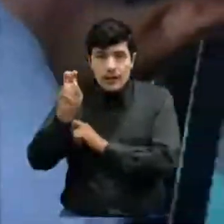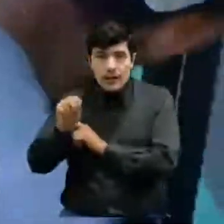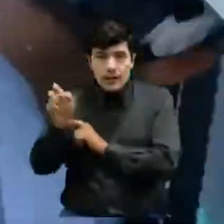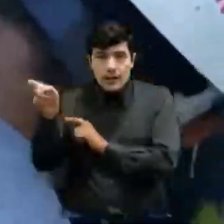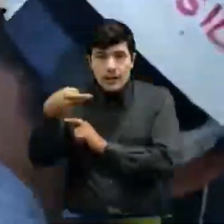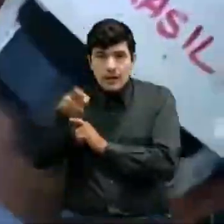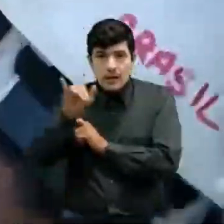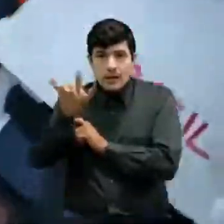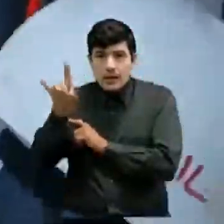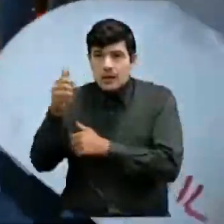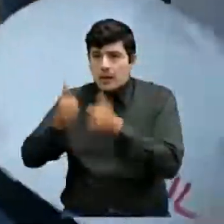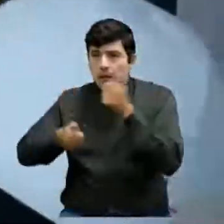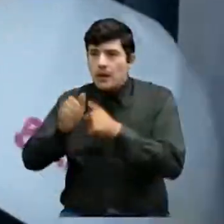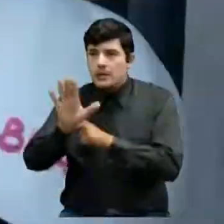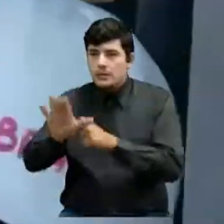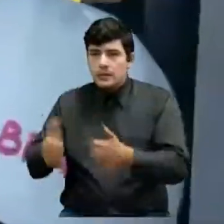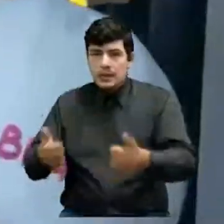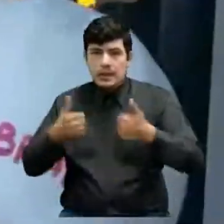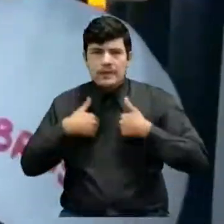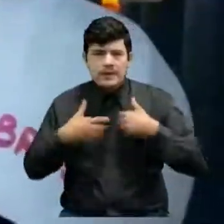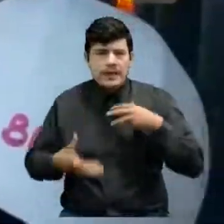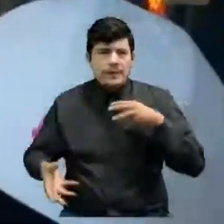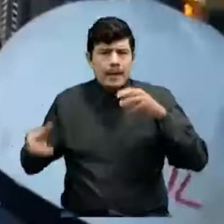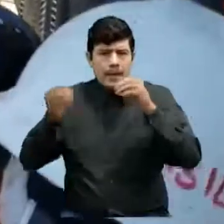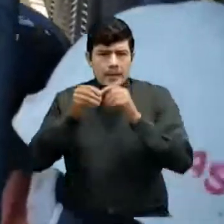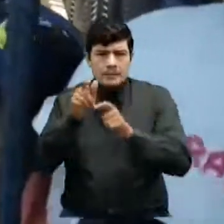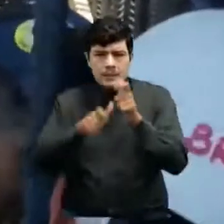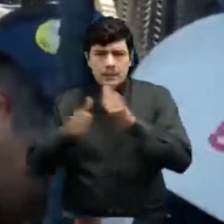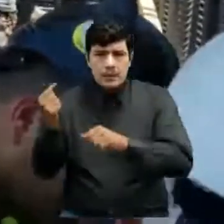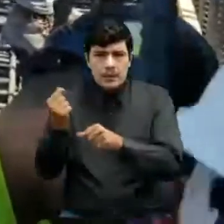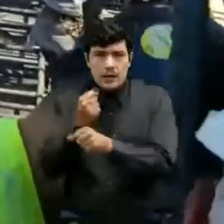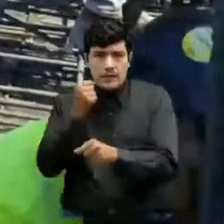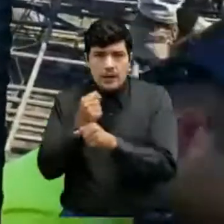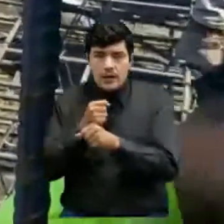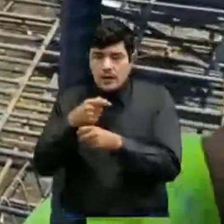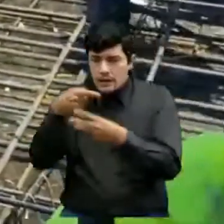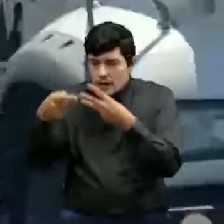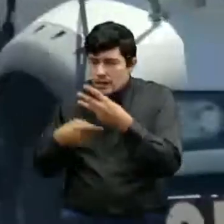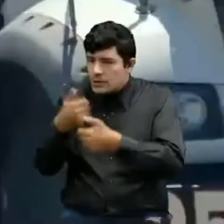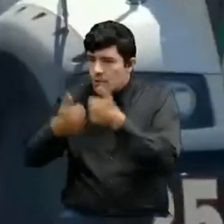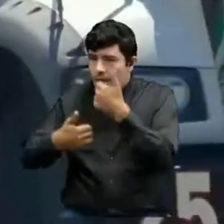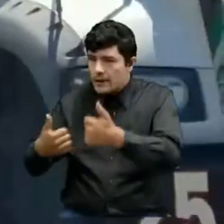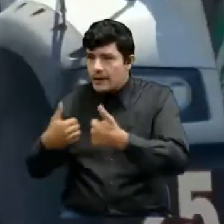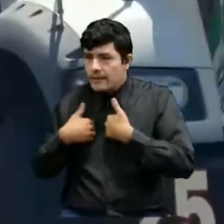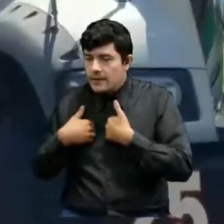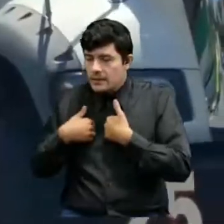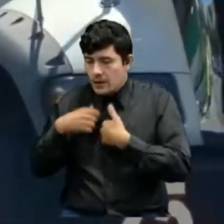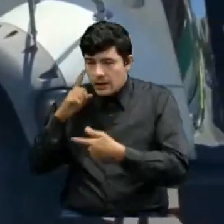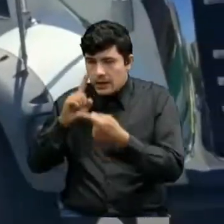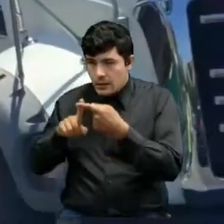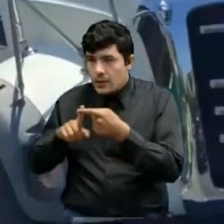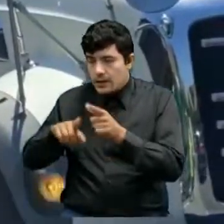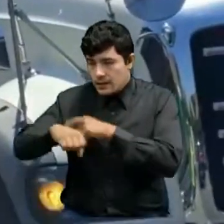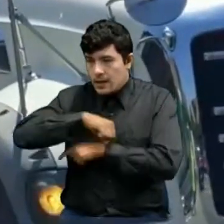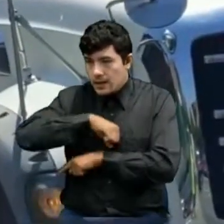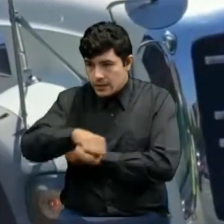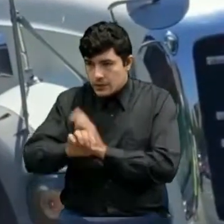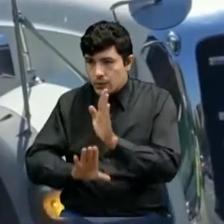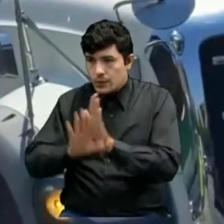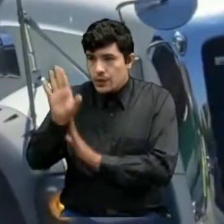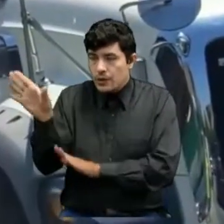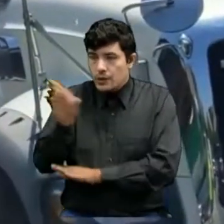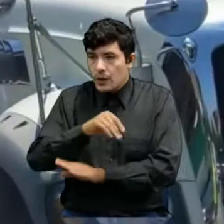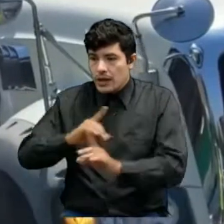cuál es el que beneficia más al trabajador, acorde al principio de progresividad al cual deben estar sujetas todas